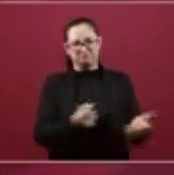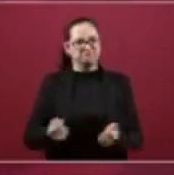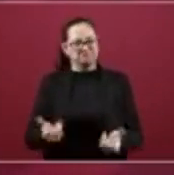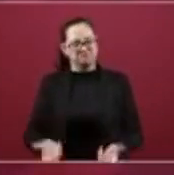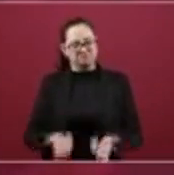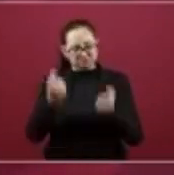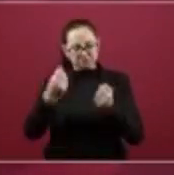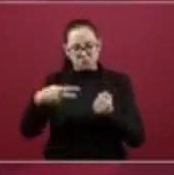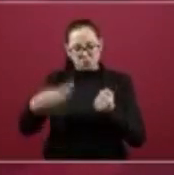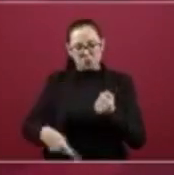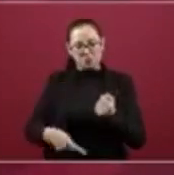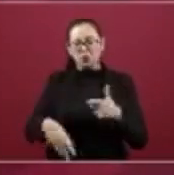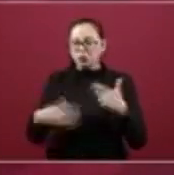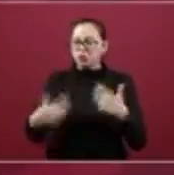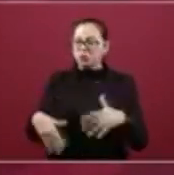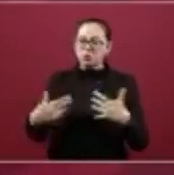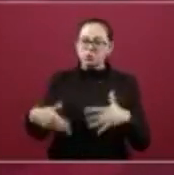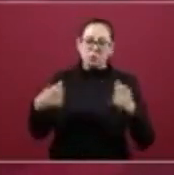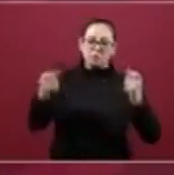acertada,